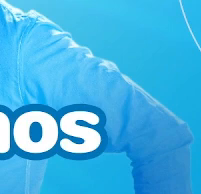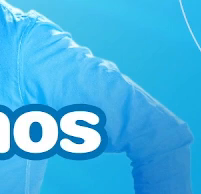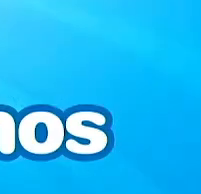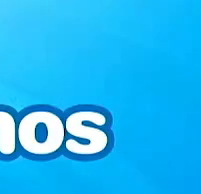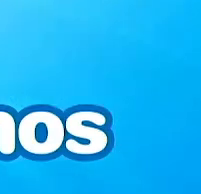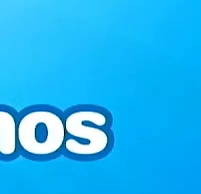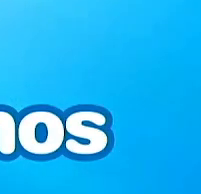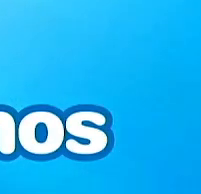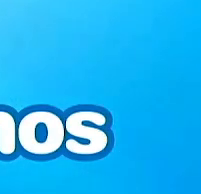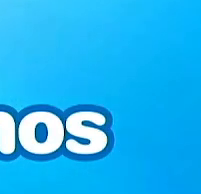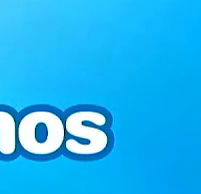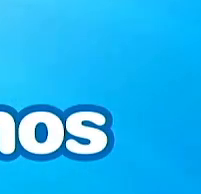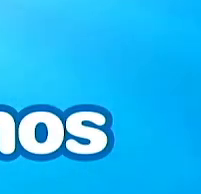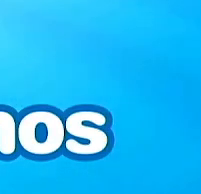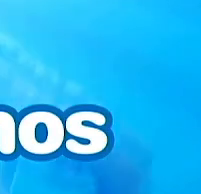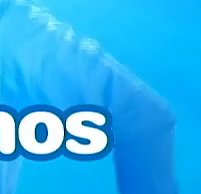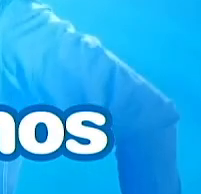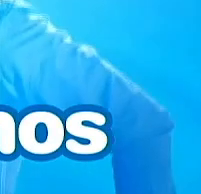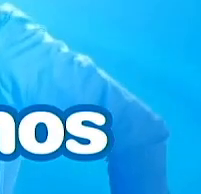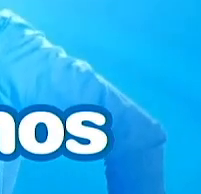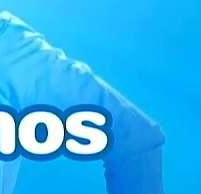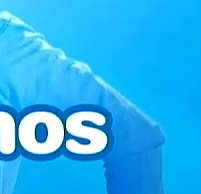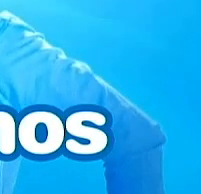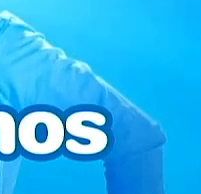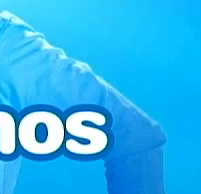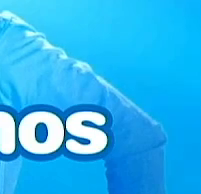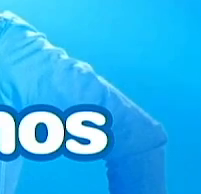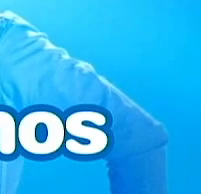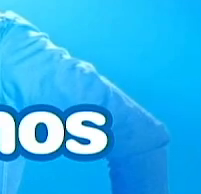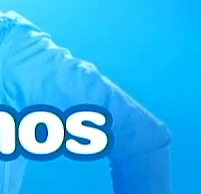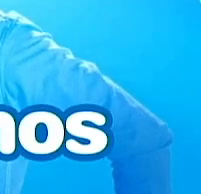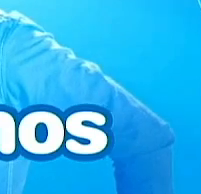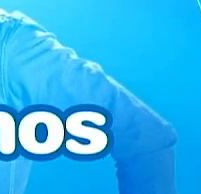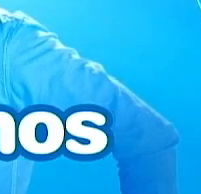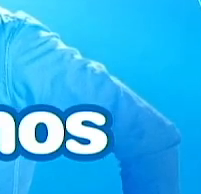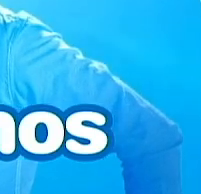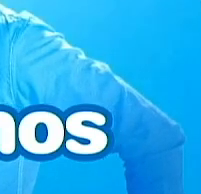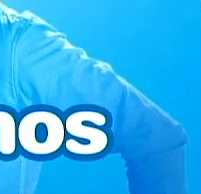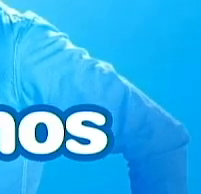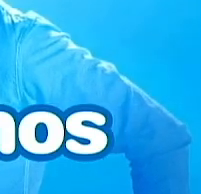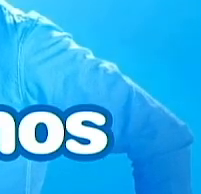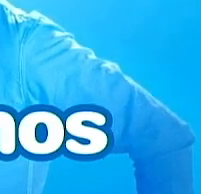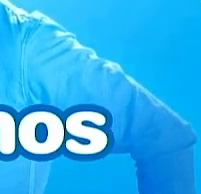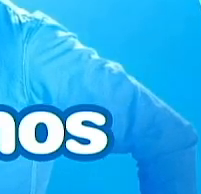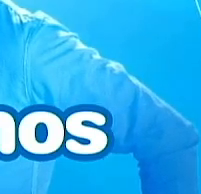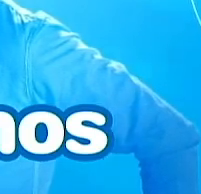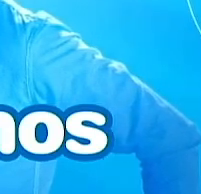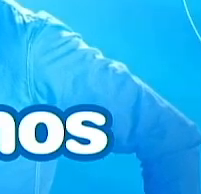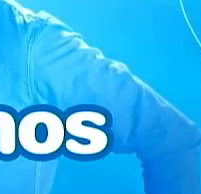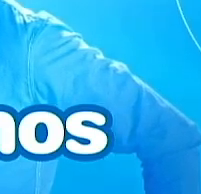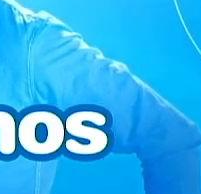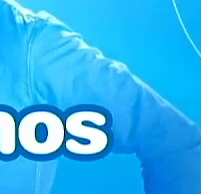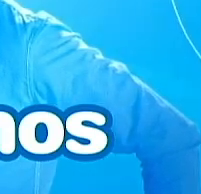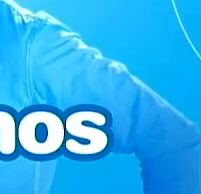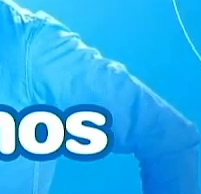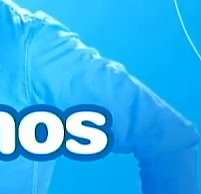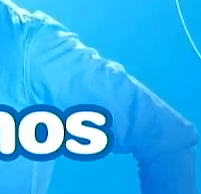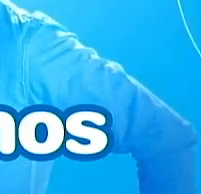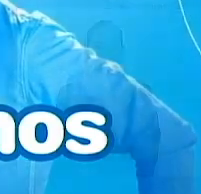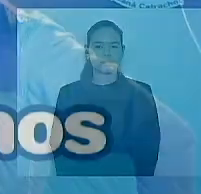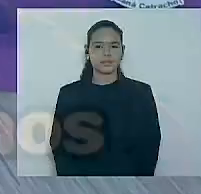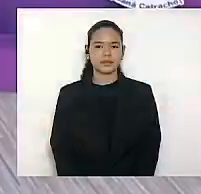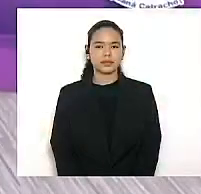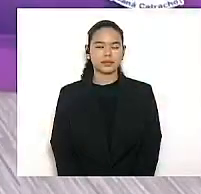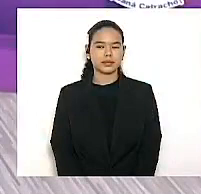siento en mí la emoción, mucha suerte tendré. Bienvenidos al sorteo Loto. Loto, te cambia la